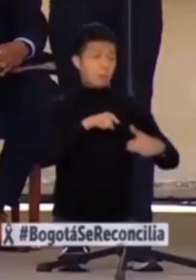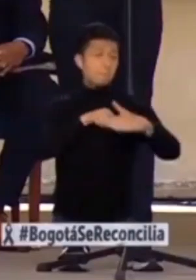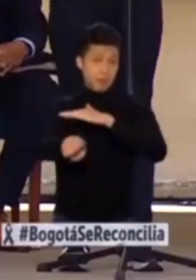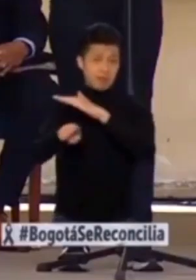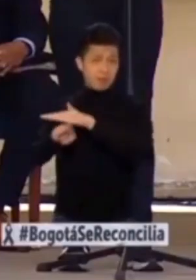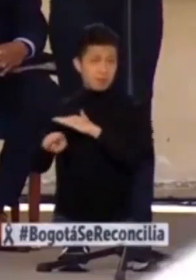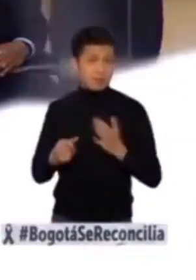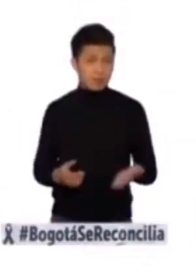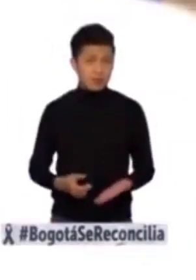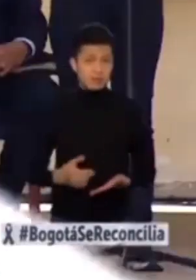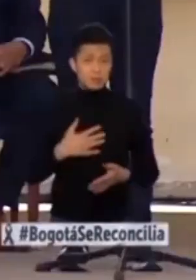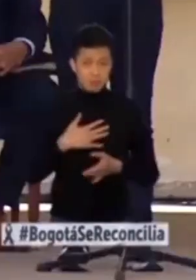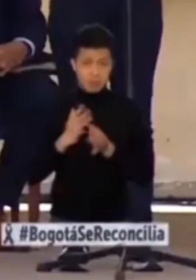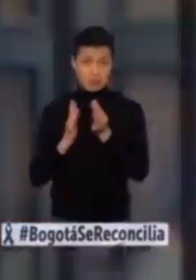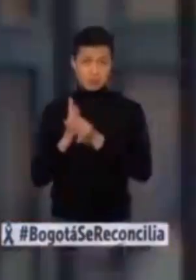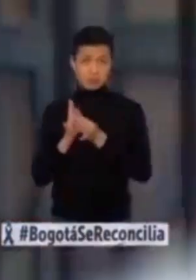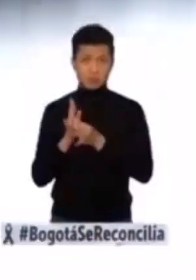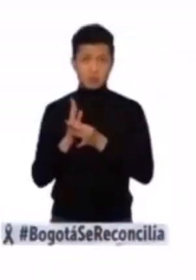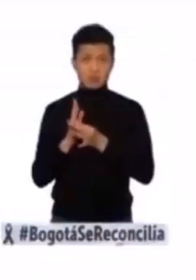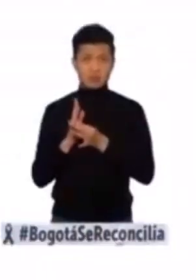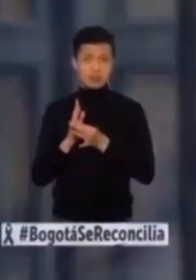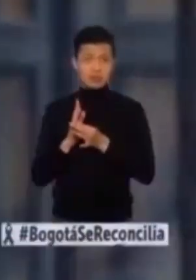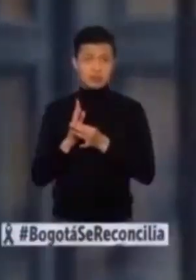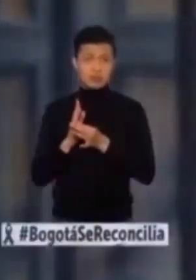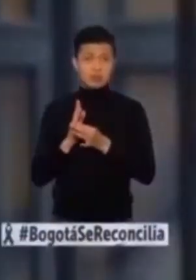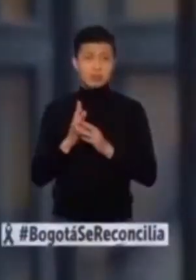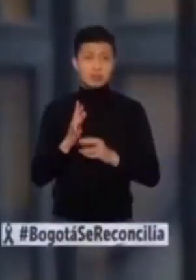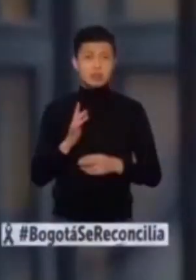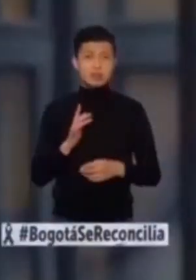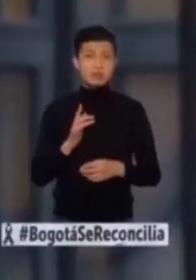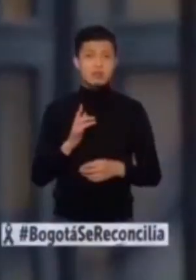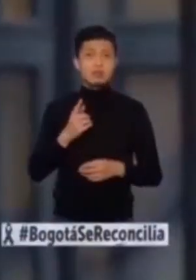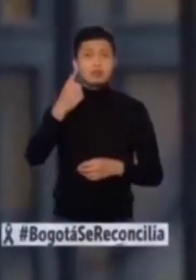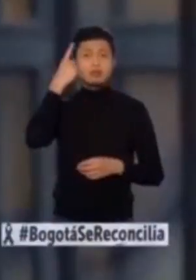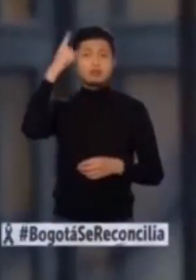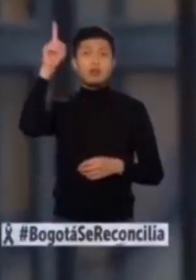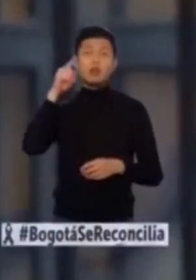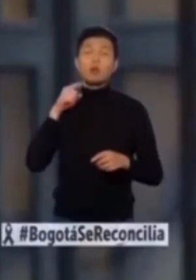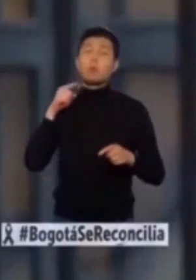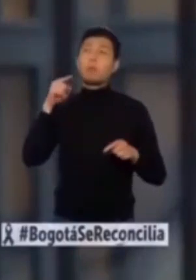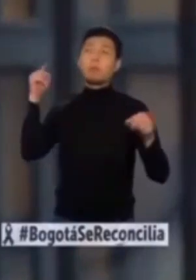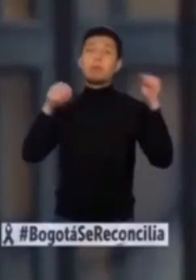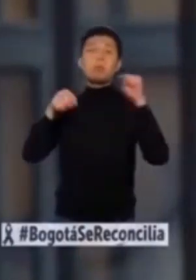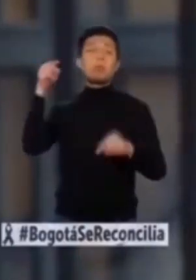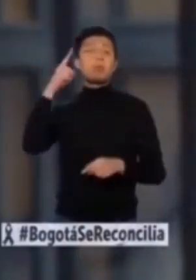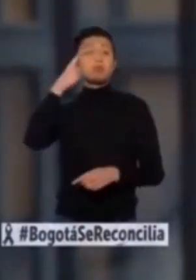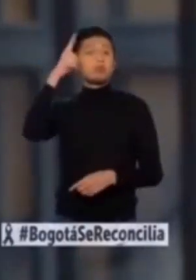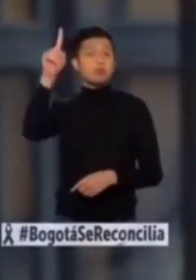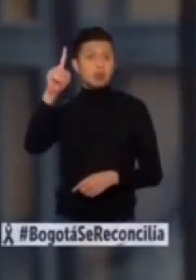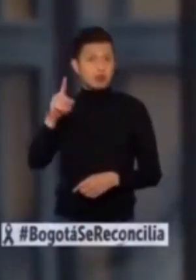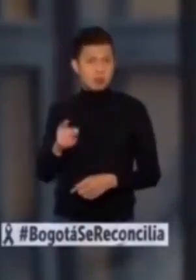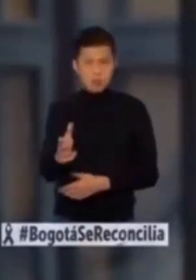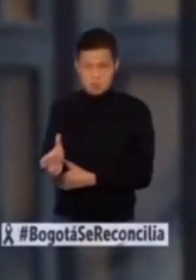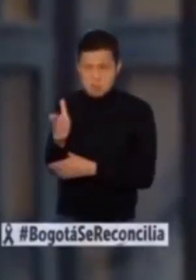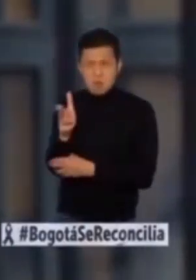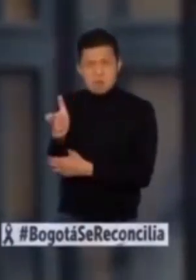A mi esposo no fue una bala perdida, fueron 4 tiros, a él lo